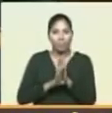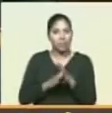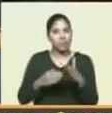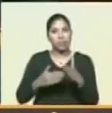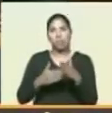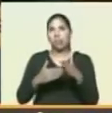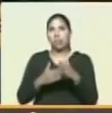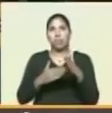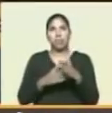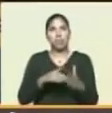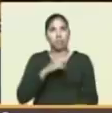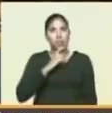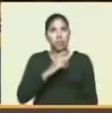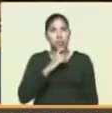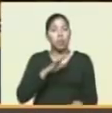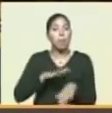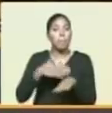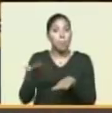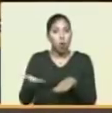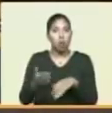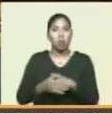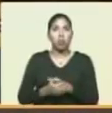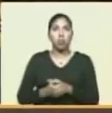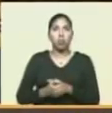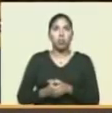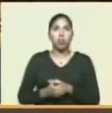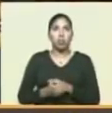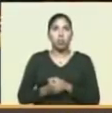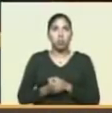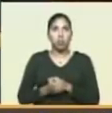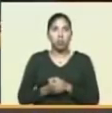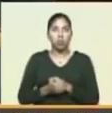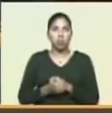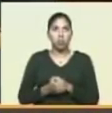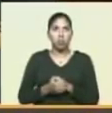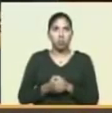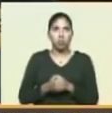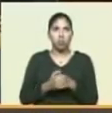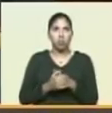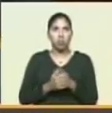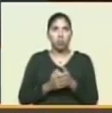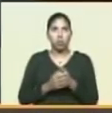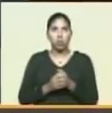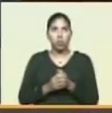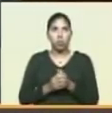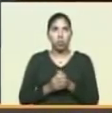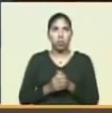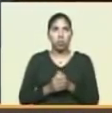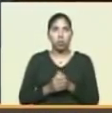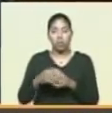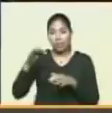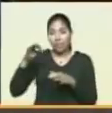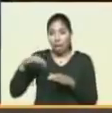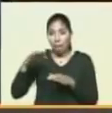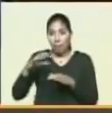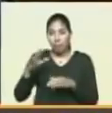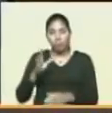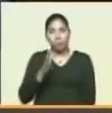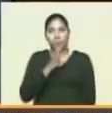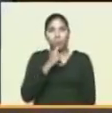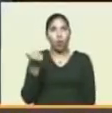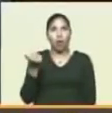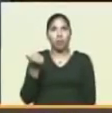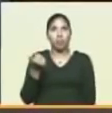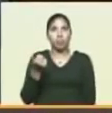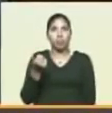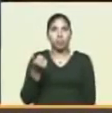las hortalizas, porque el sustrato en el cual podemos reproducir in vitro esas semillas no lo tenemos, es